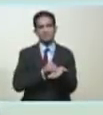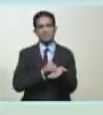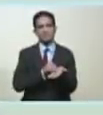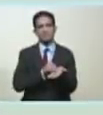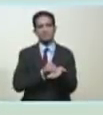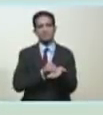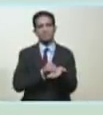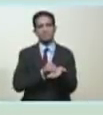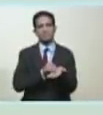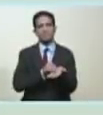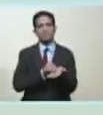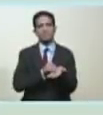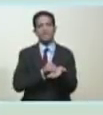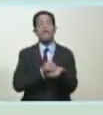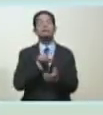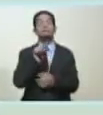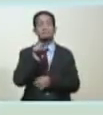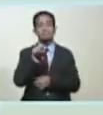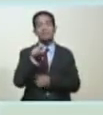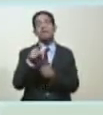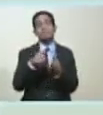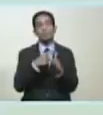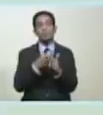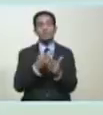Y en ese sentido le he pedido a la Comisión